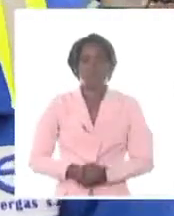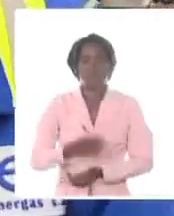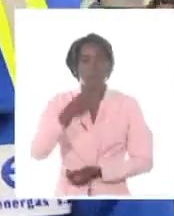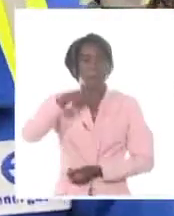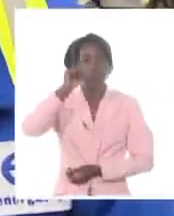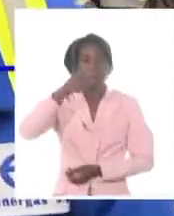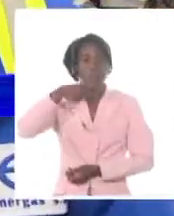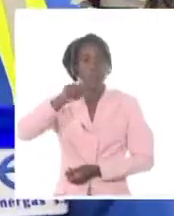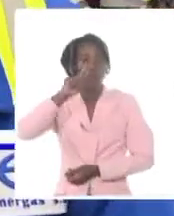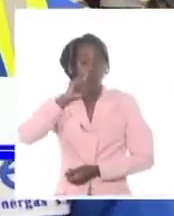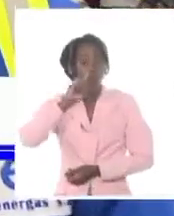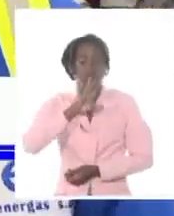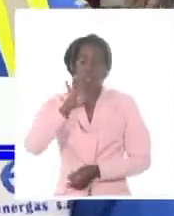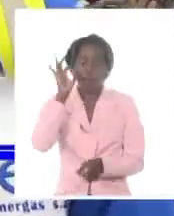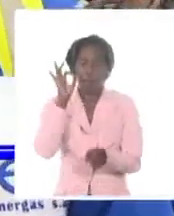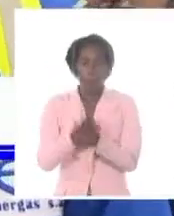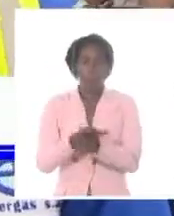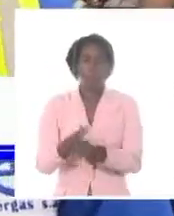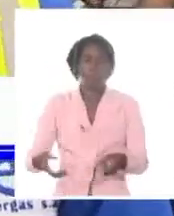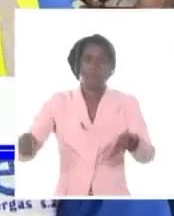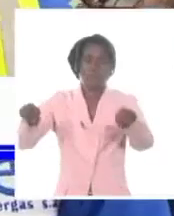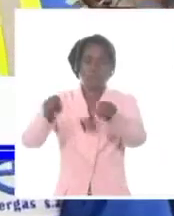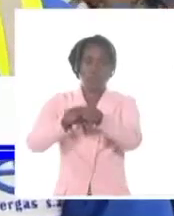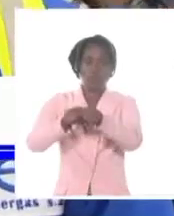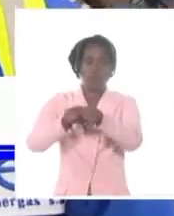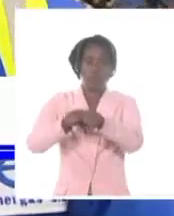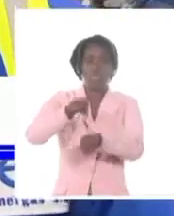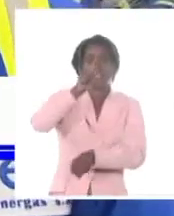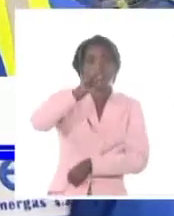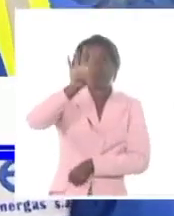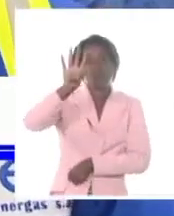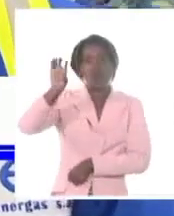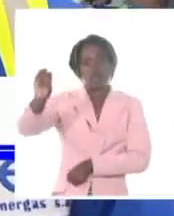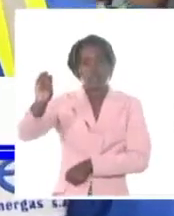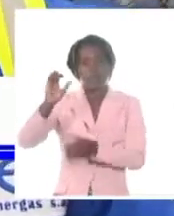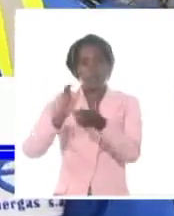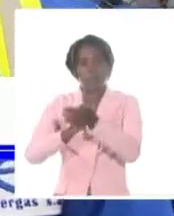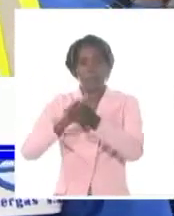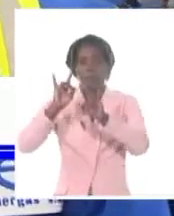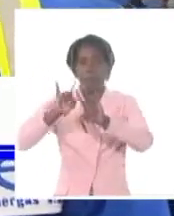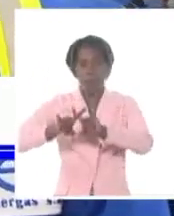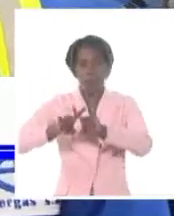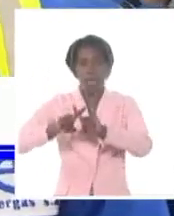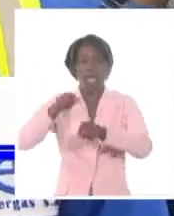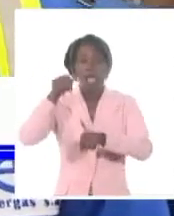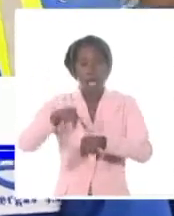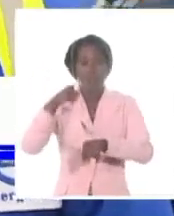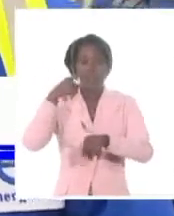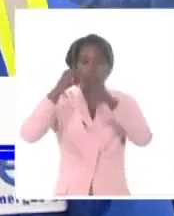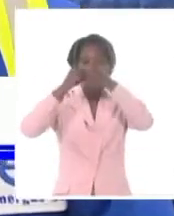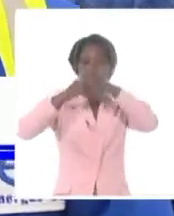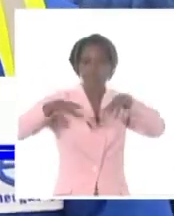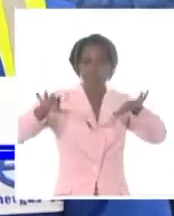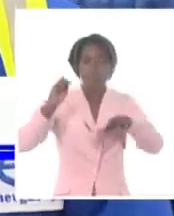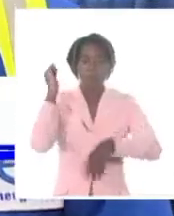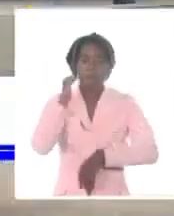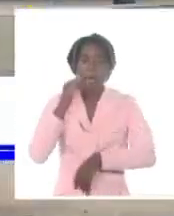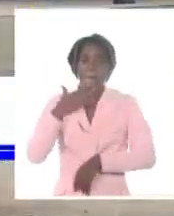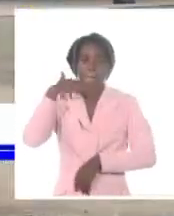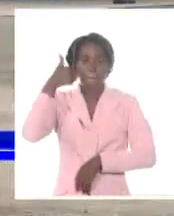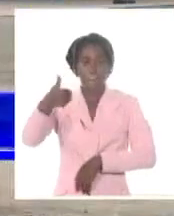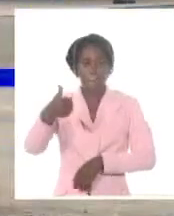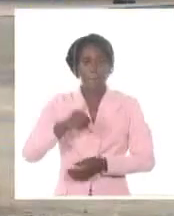vamos a incorporar al Sistema Eléctrico Nacional 140 megawatts. Así que hoy al pico vamos a tener 140 megawatts. A partir de